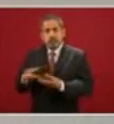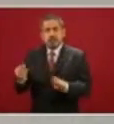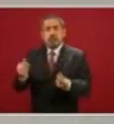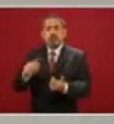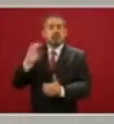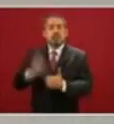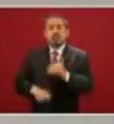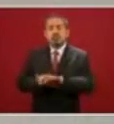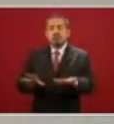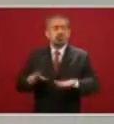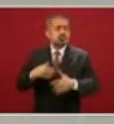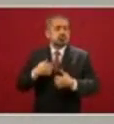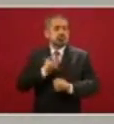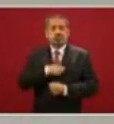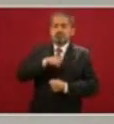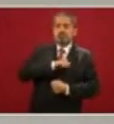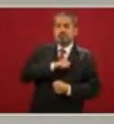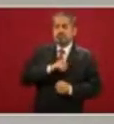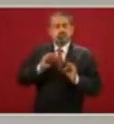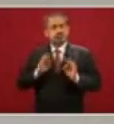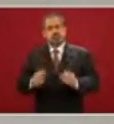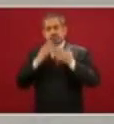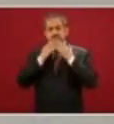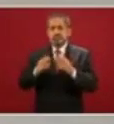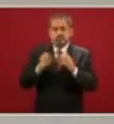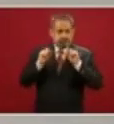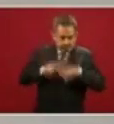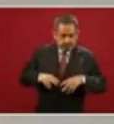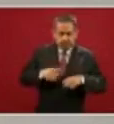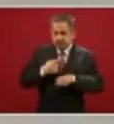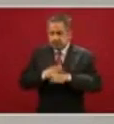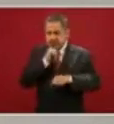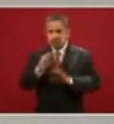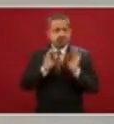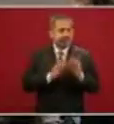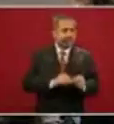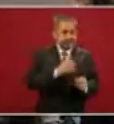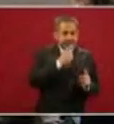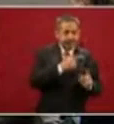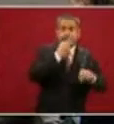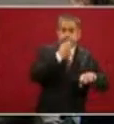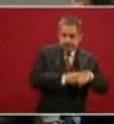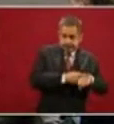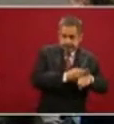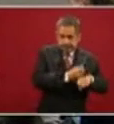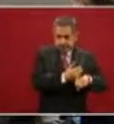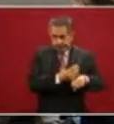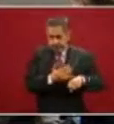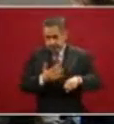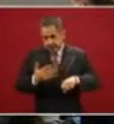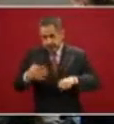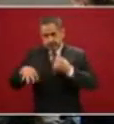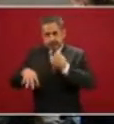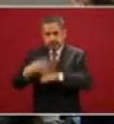además se recuperan de manera íntegra, sin secuelas, y pasan a ser el grupo de personas